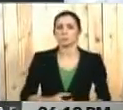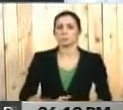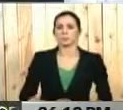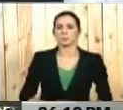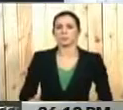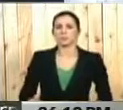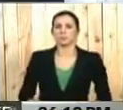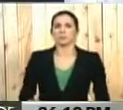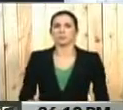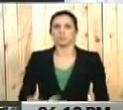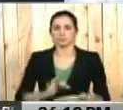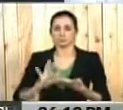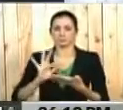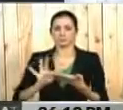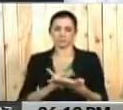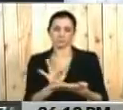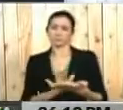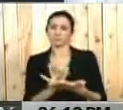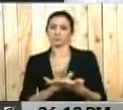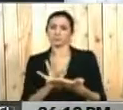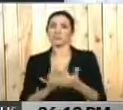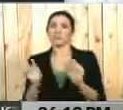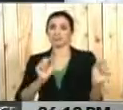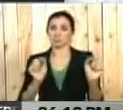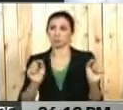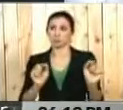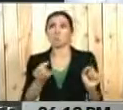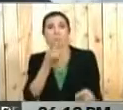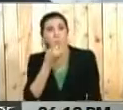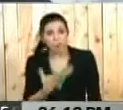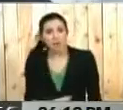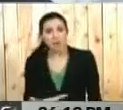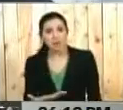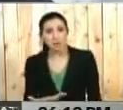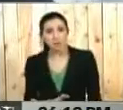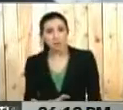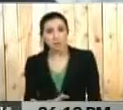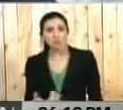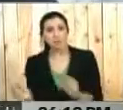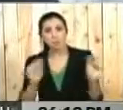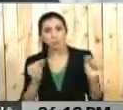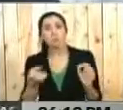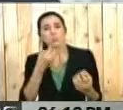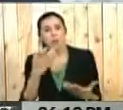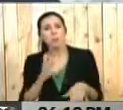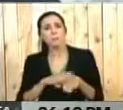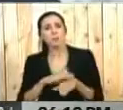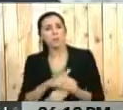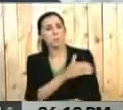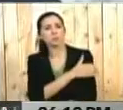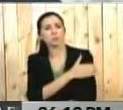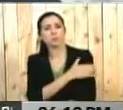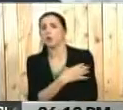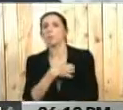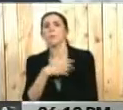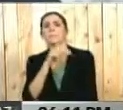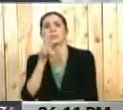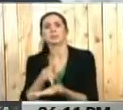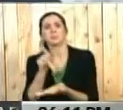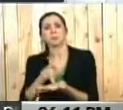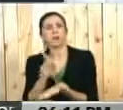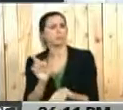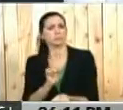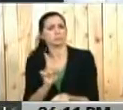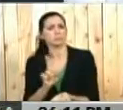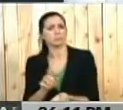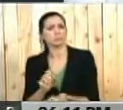Aquí está. Si este debate es tan bueno como dice el doctor Escarrá, porque la oposición no puede participar, no puede